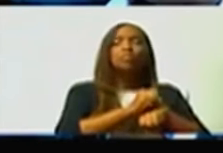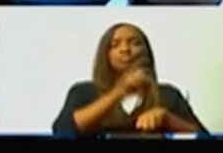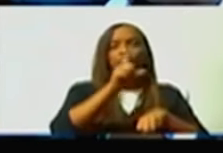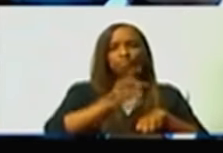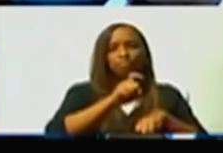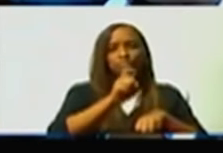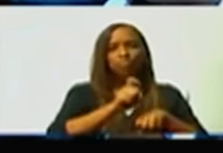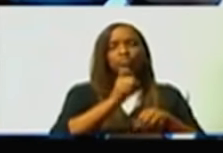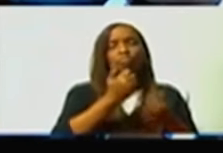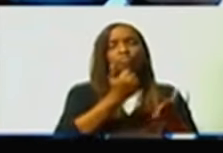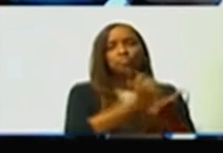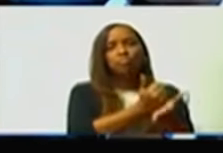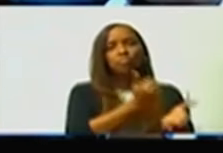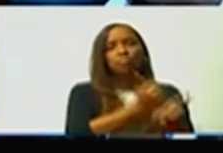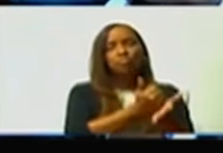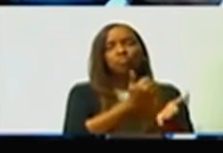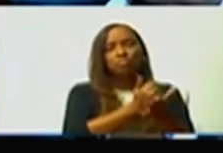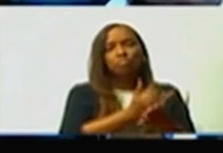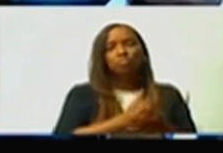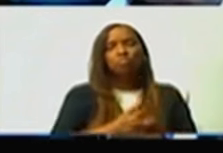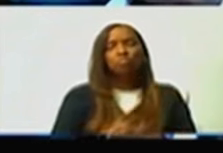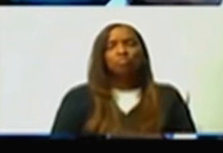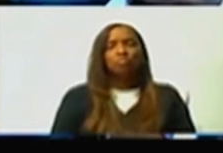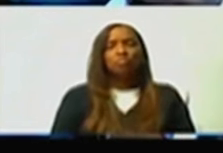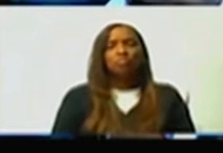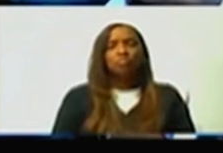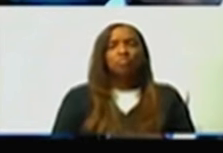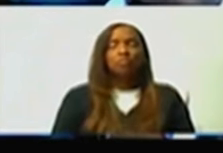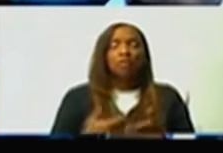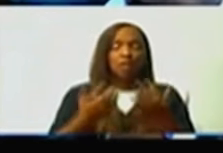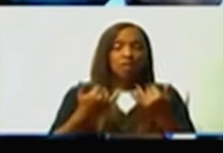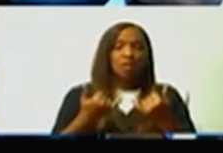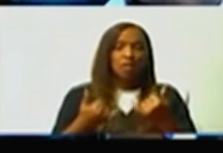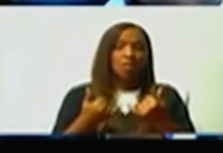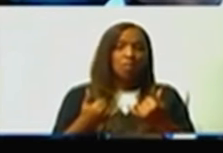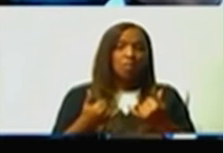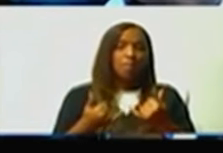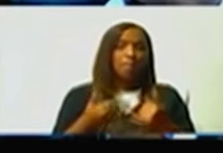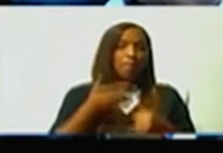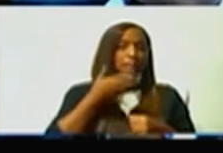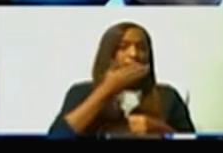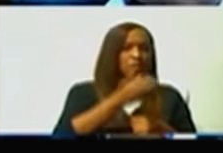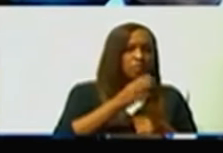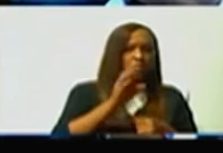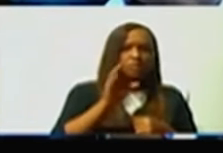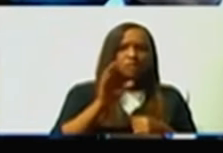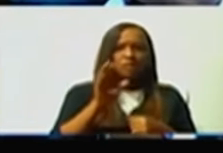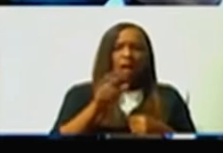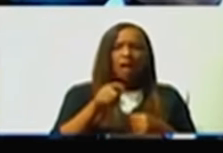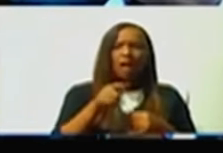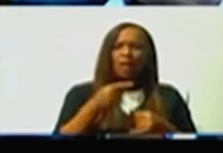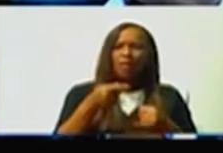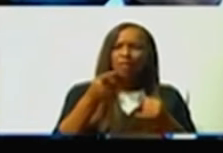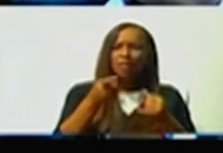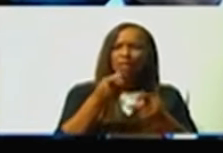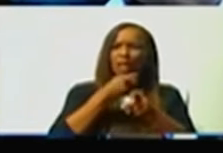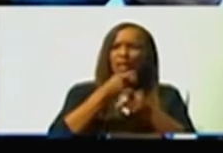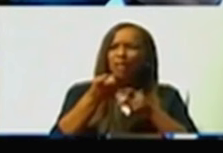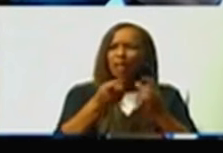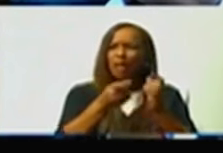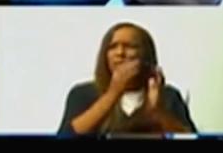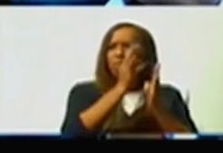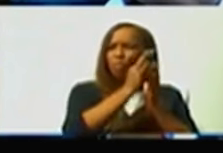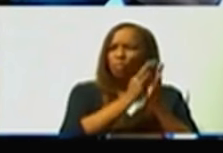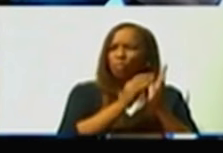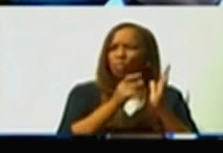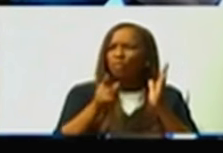investigación que hemos hecho, que está haciendo una evaluación de los daños para establecer con claridad la cuantía o el monto de los